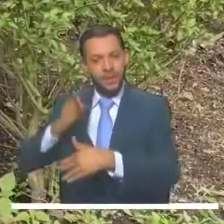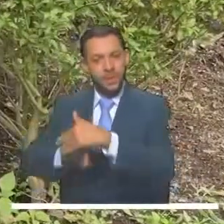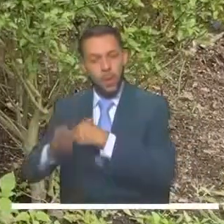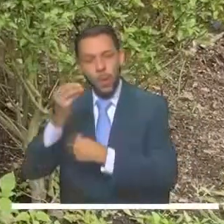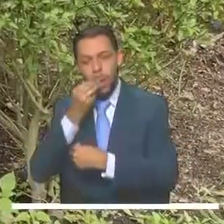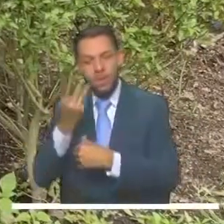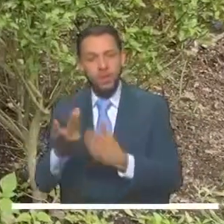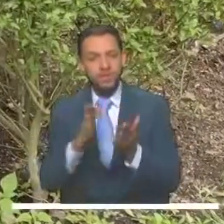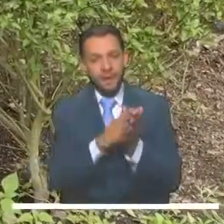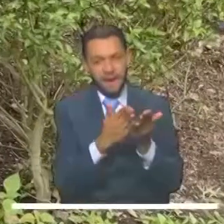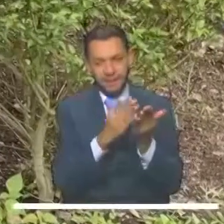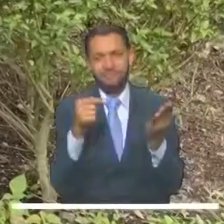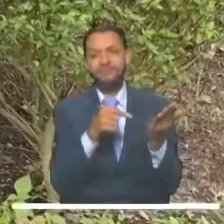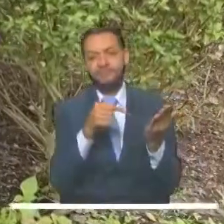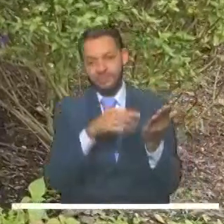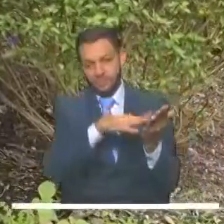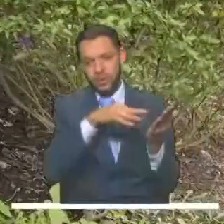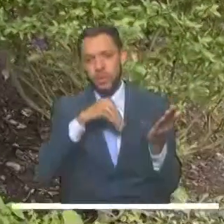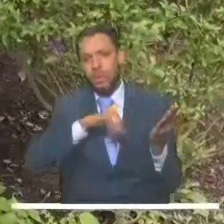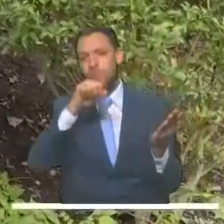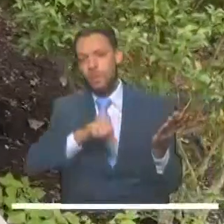de la cocina una farmacia